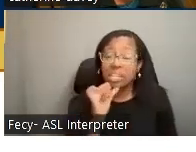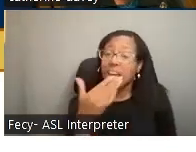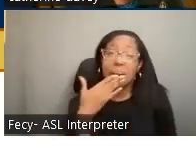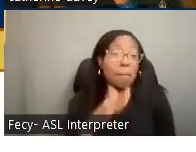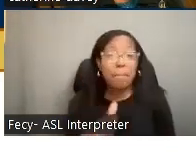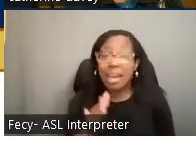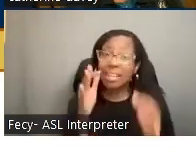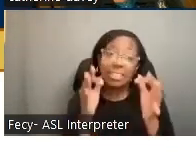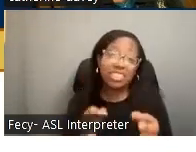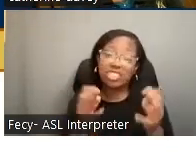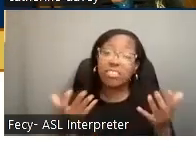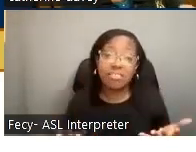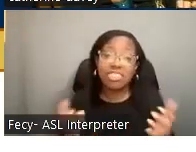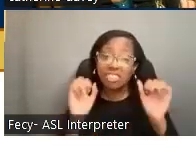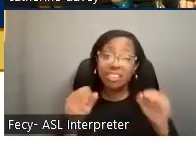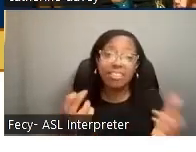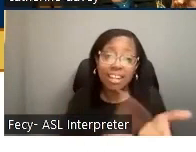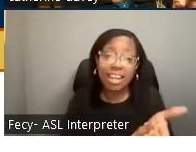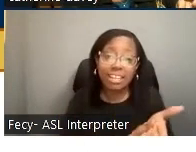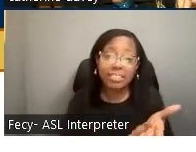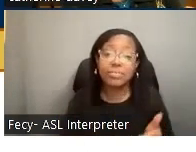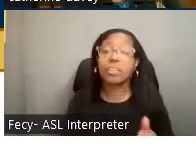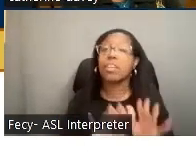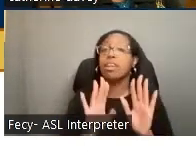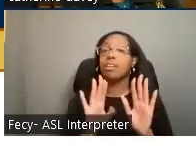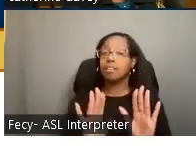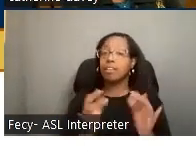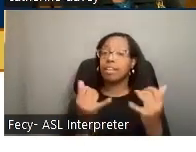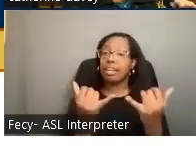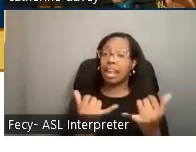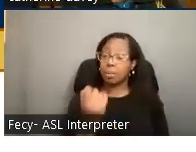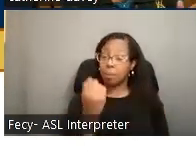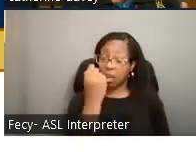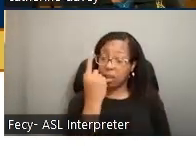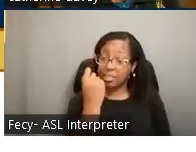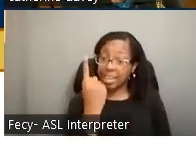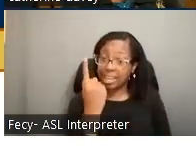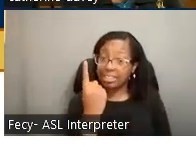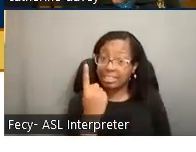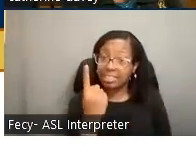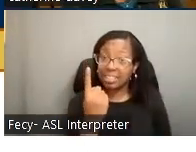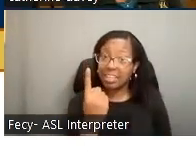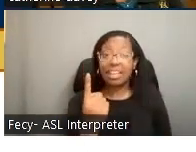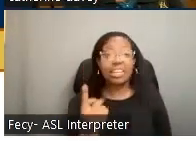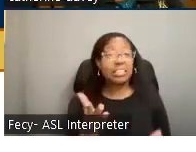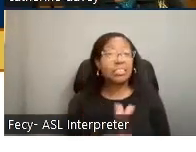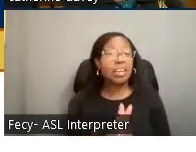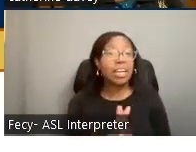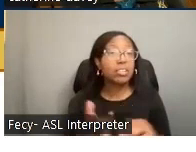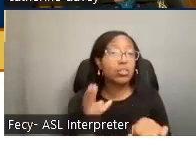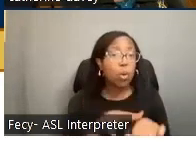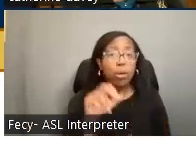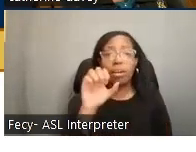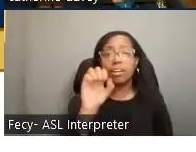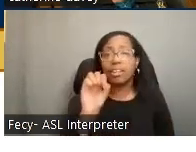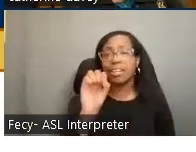choice. honestamente Okay? no es una mala So, decisión, but ¿verdad? also the other piece I want you Pero to understand también lo is otro que quiero que just like in entiendan regular estate es planning, como as